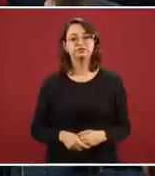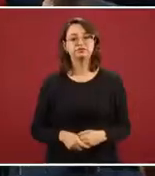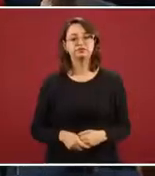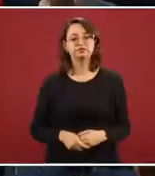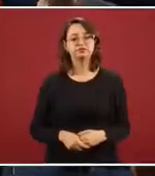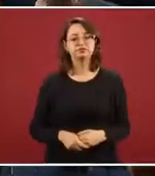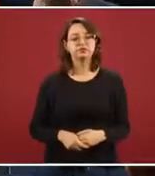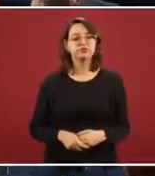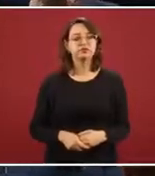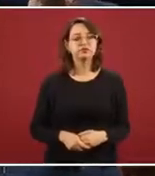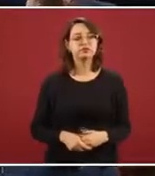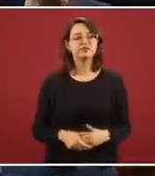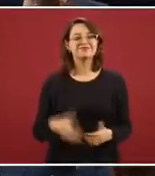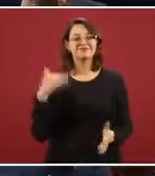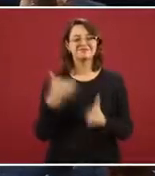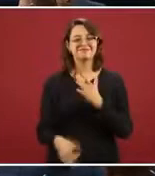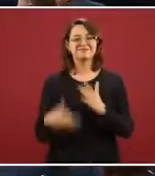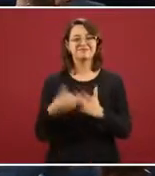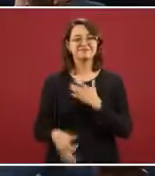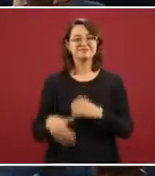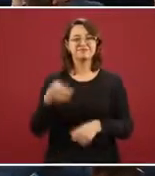no hay especialistas